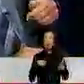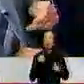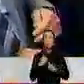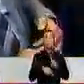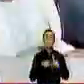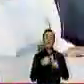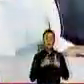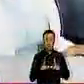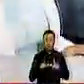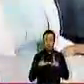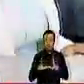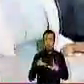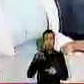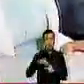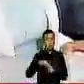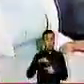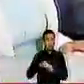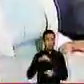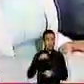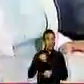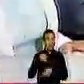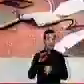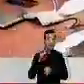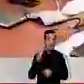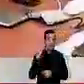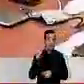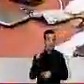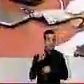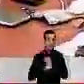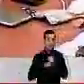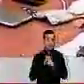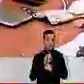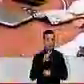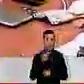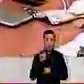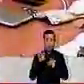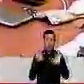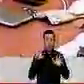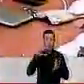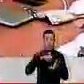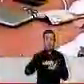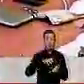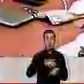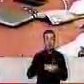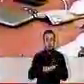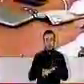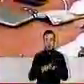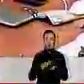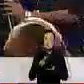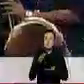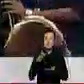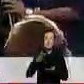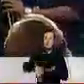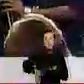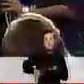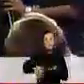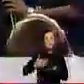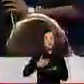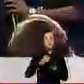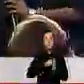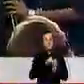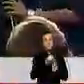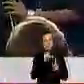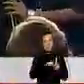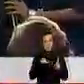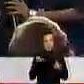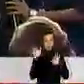entrega de credenciales de las elecciones seccionales de febrero pasado, con retraso en la provincia de Los Ríos, y las fallas en el sistema informático observadas